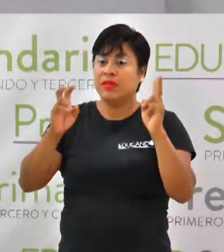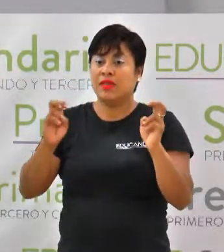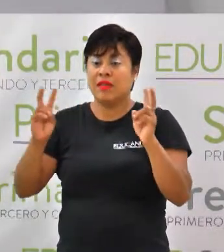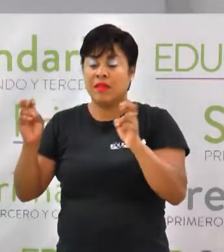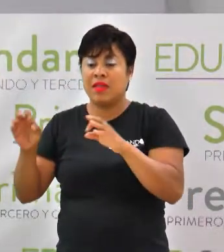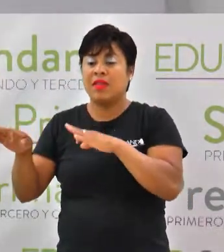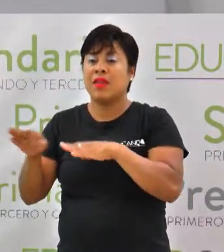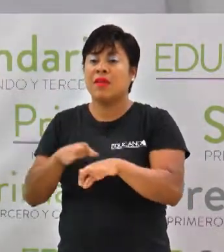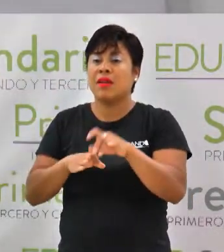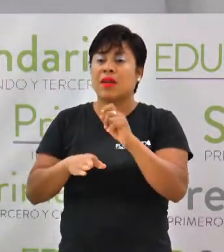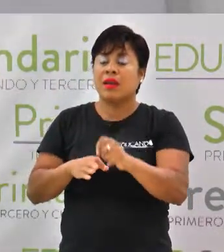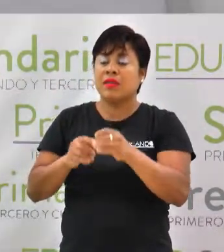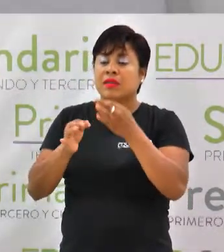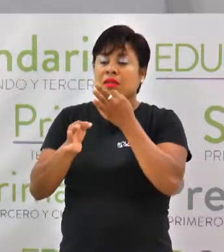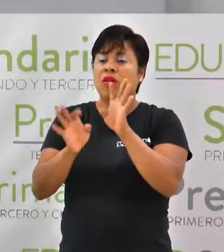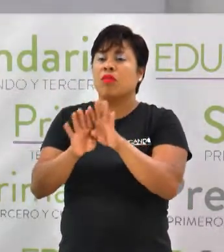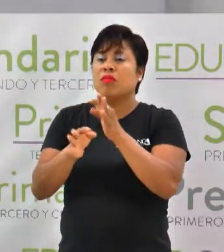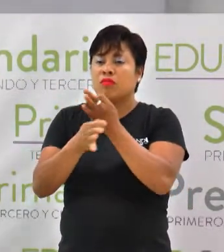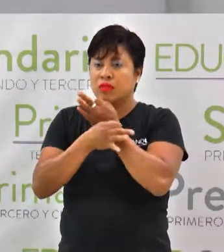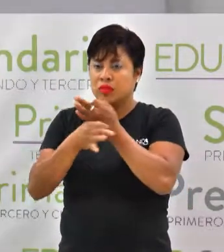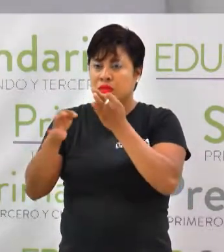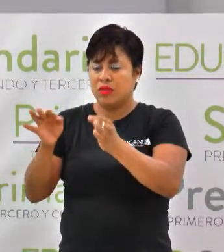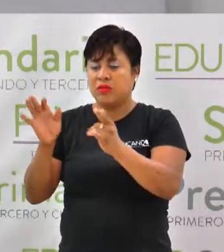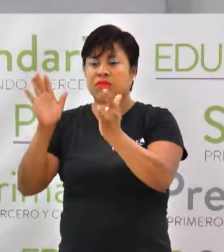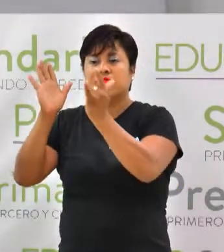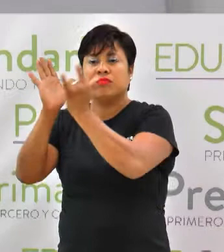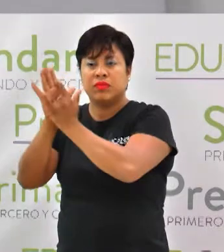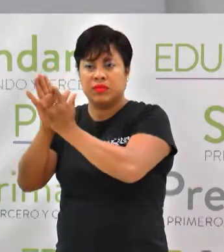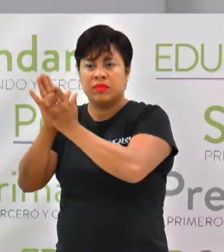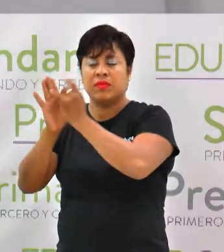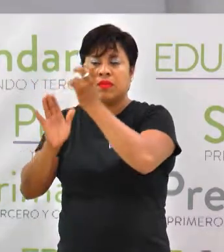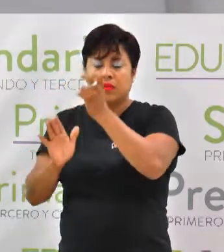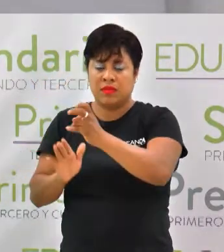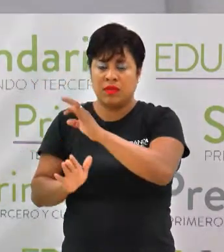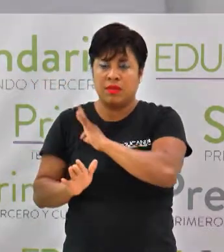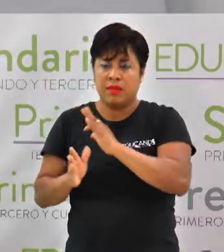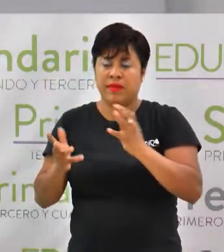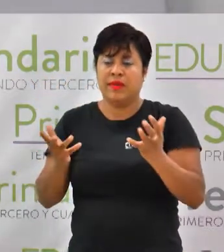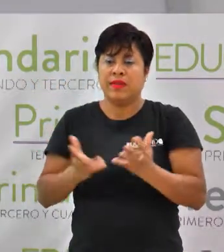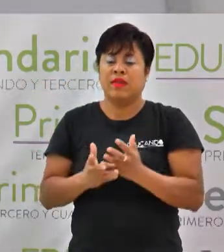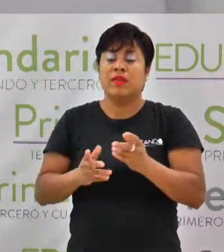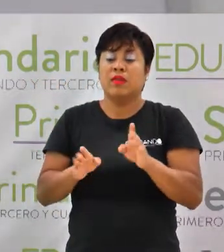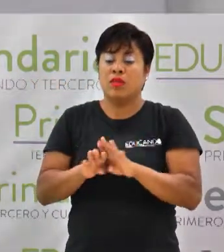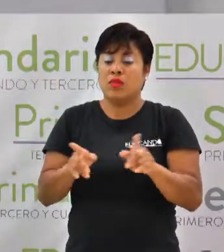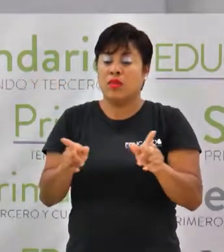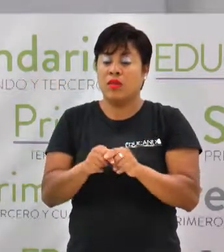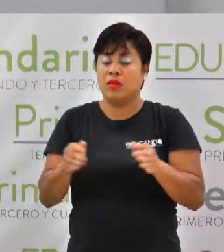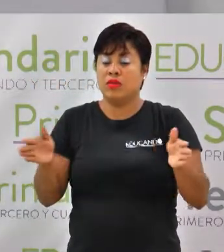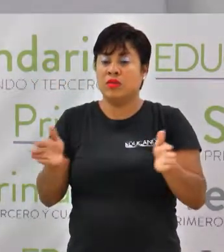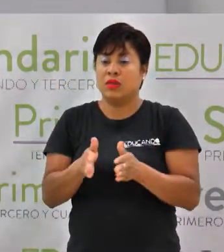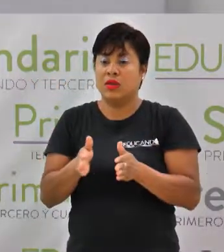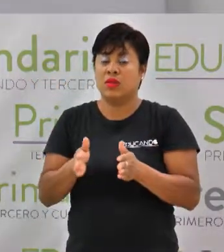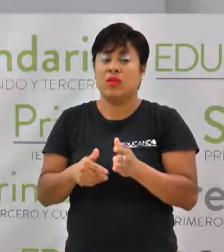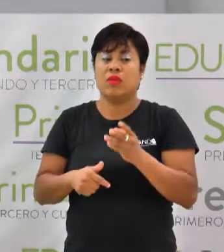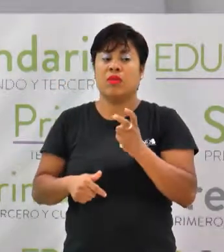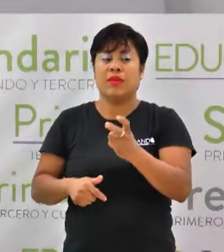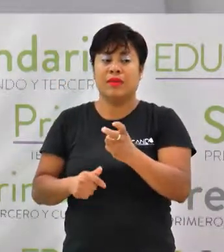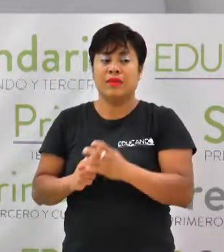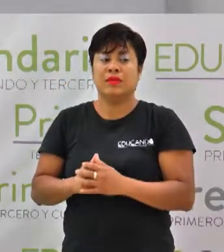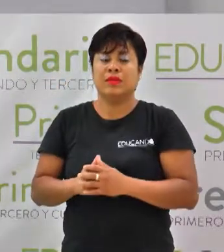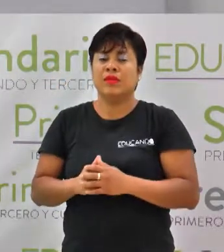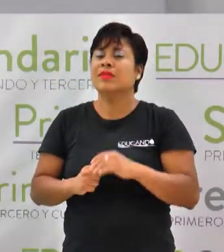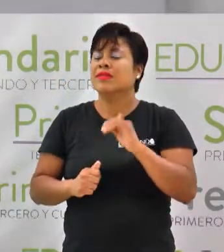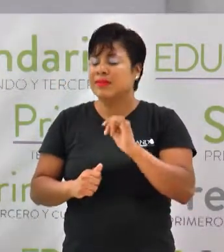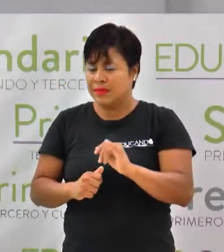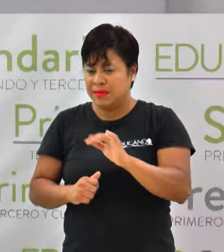es trabajar lo que es una exposición y nuestro tema que elegimos, como ya lo has de haber deducido, ¿cuál crees